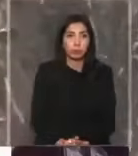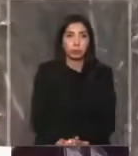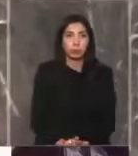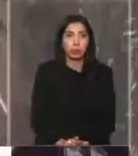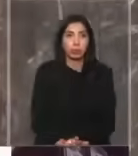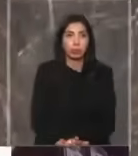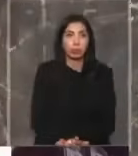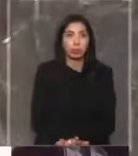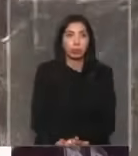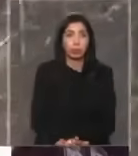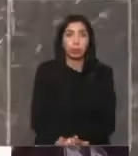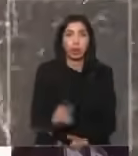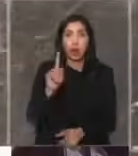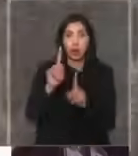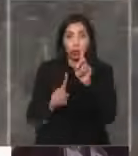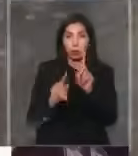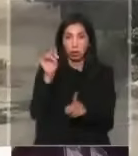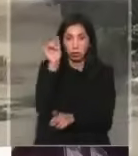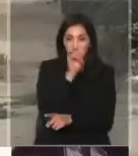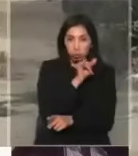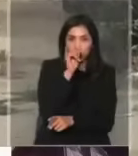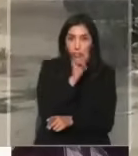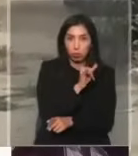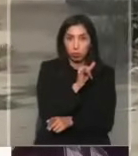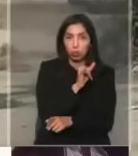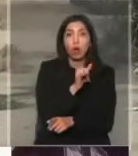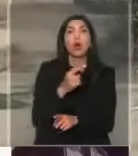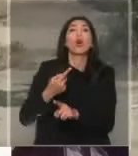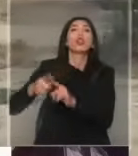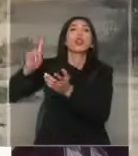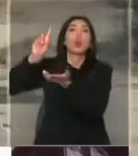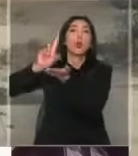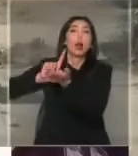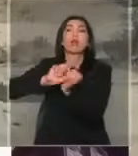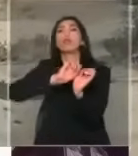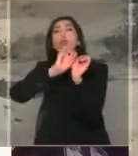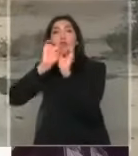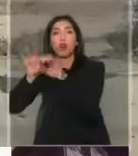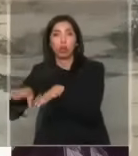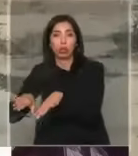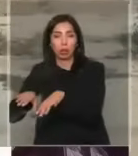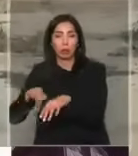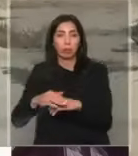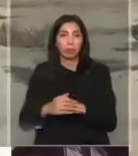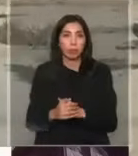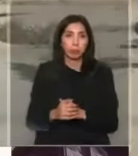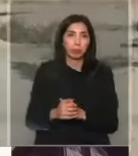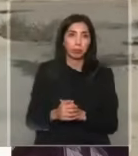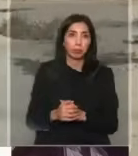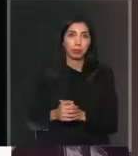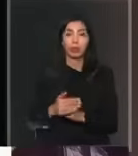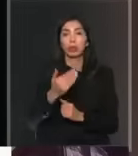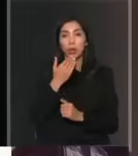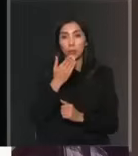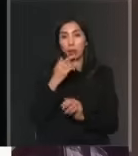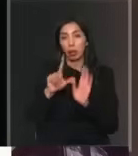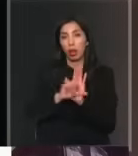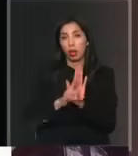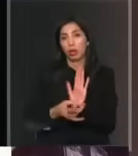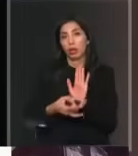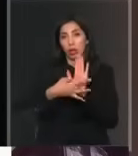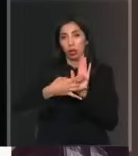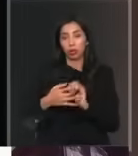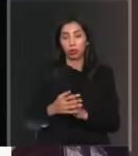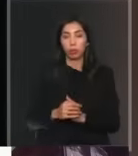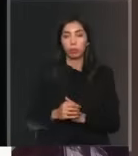Algunos de estos desperdicios son descargados en otros puntos de la región, presumiblemente también ilegales. Sí, efectivamente es